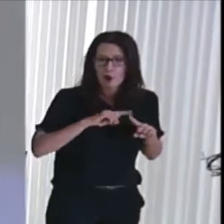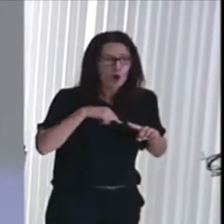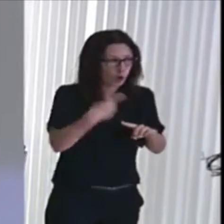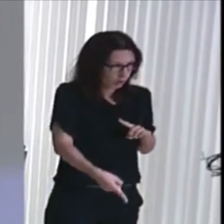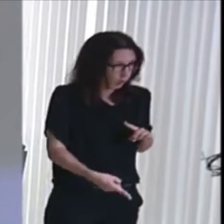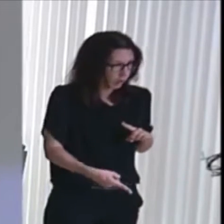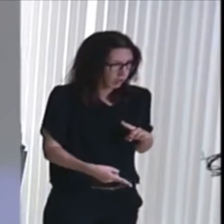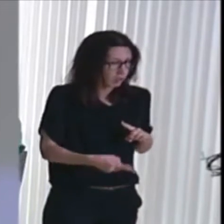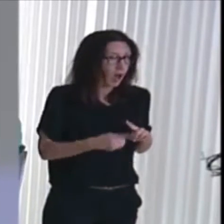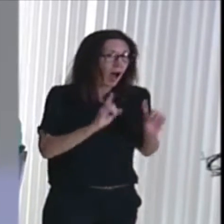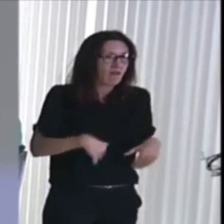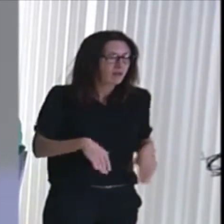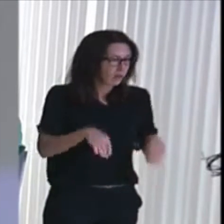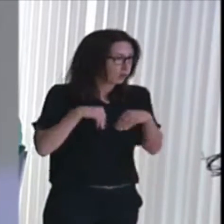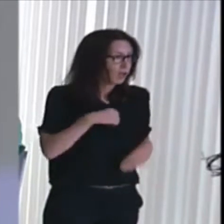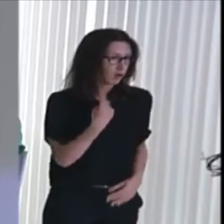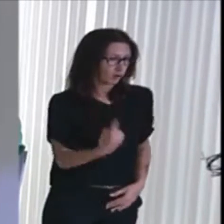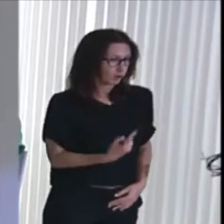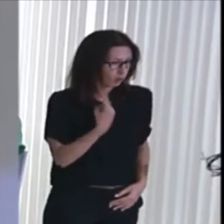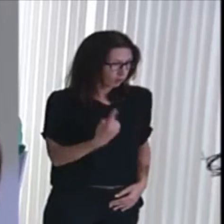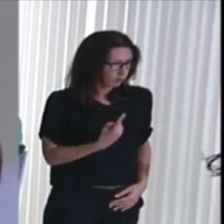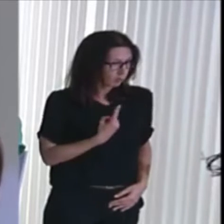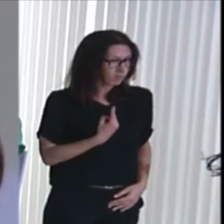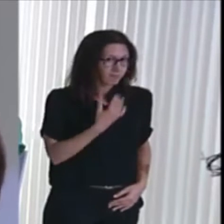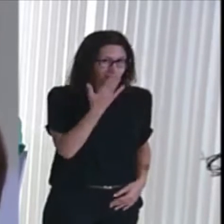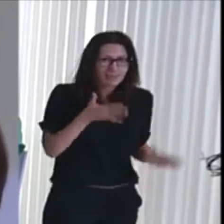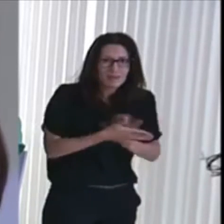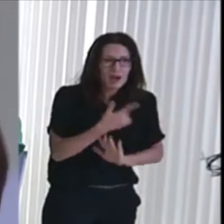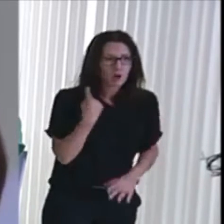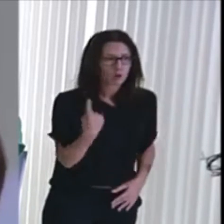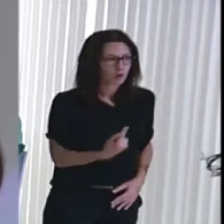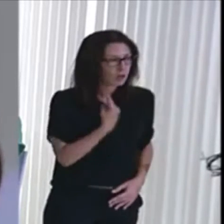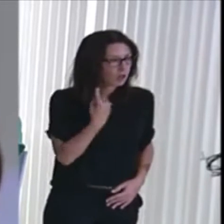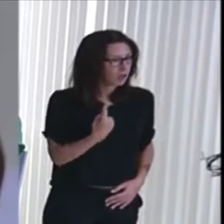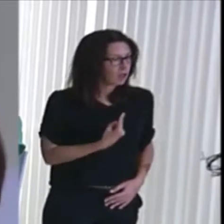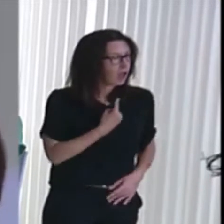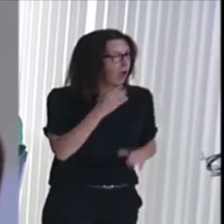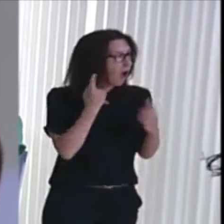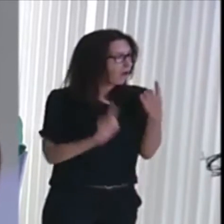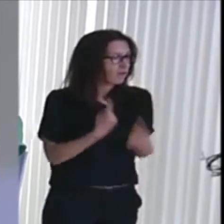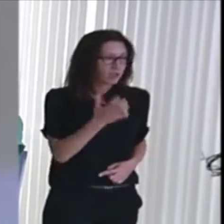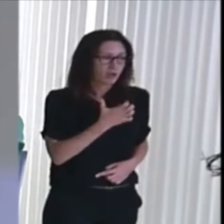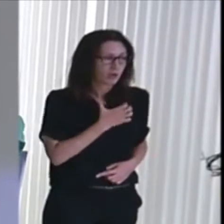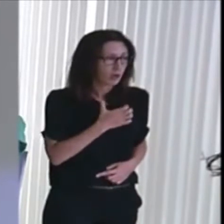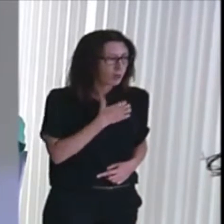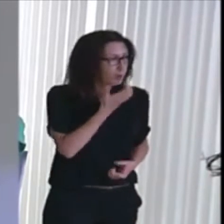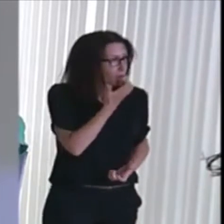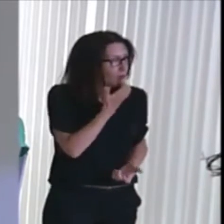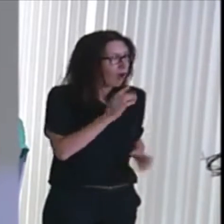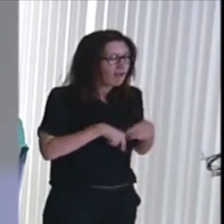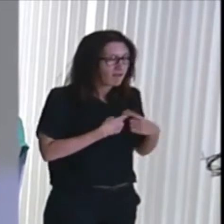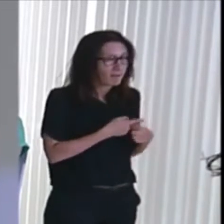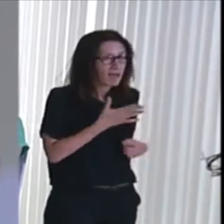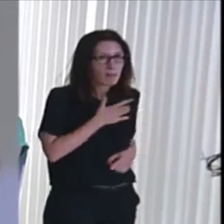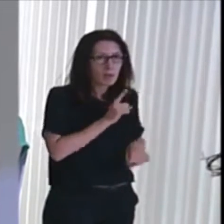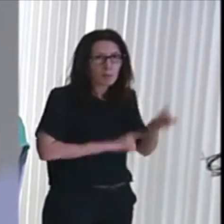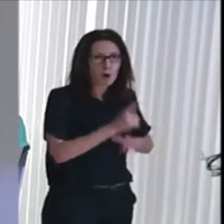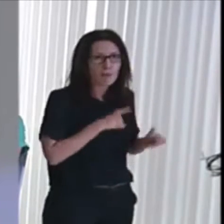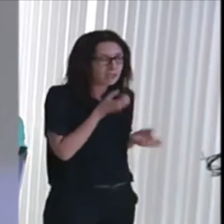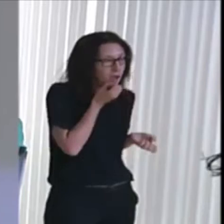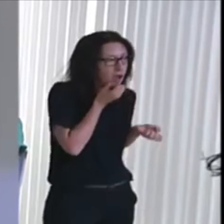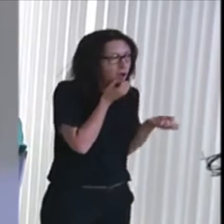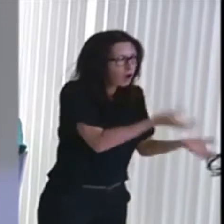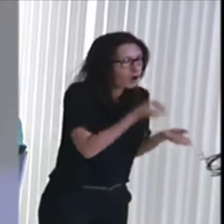decisiones. Y eso es soledad, y a veces pues llega un punto que no puedes machacar a tu familia con tus problemas, porque también